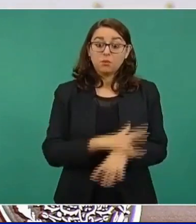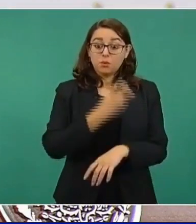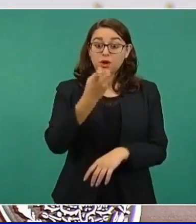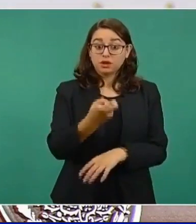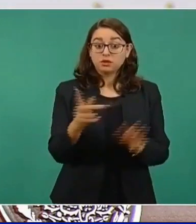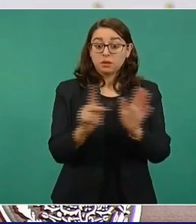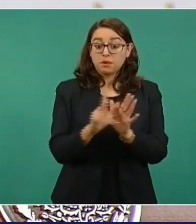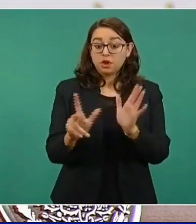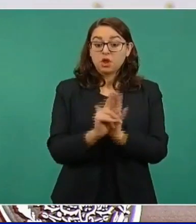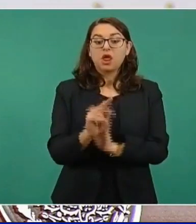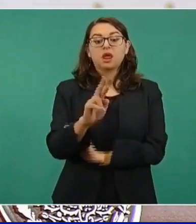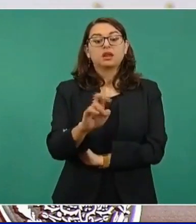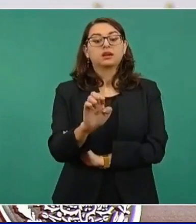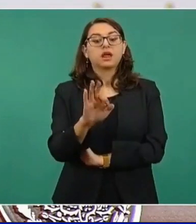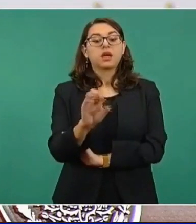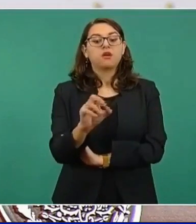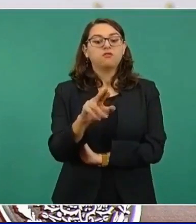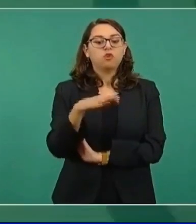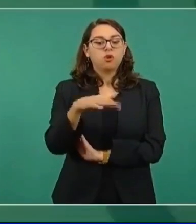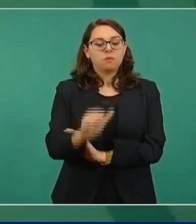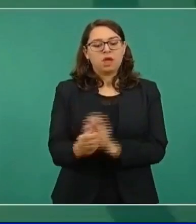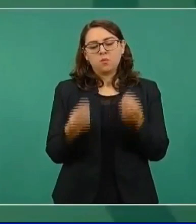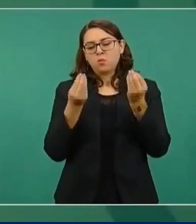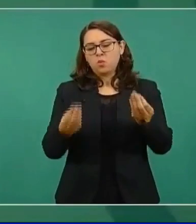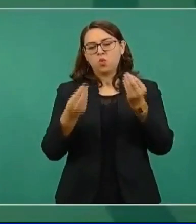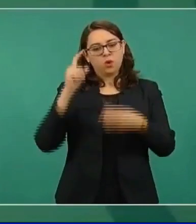enojadísimo, el periódico Reforma,